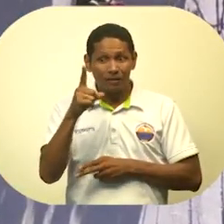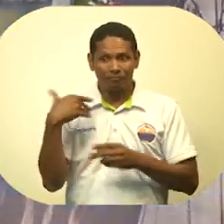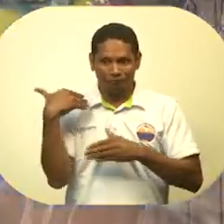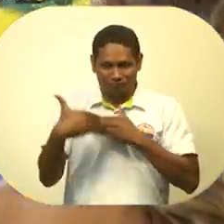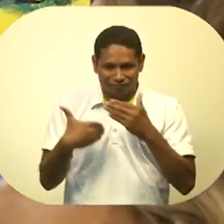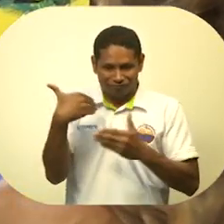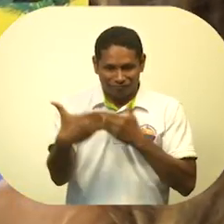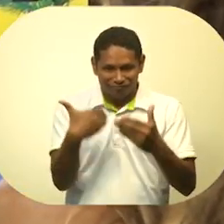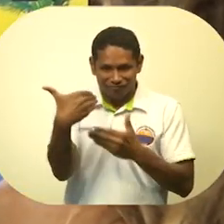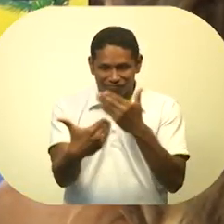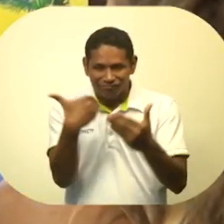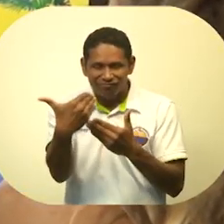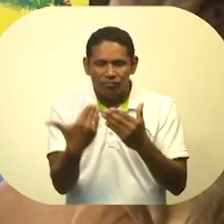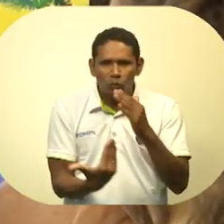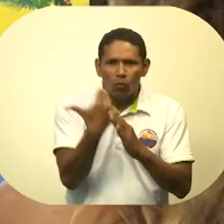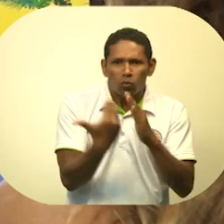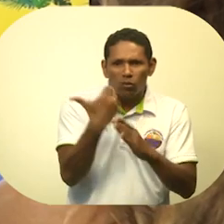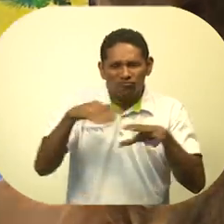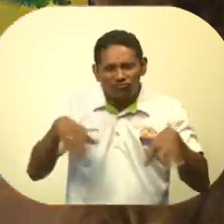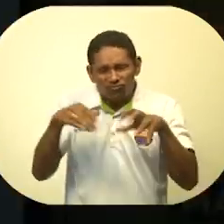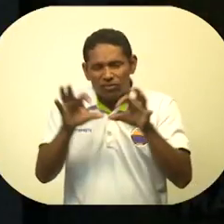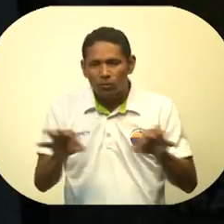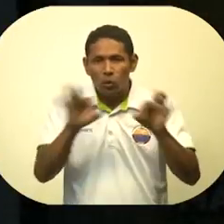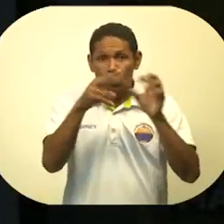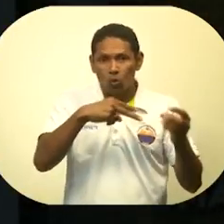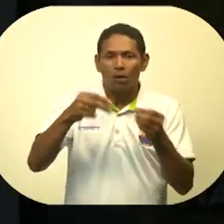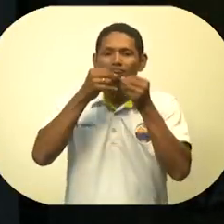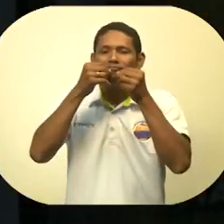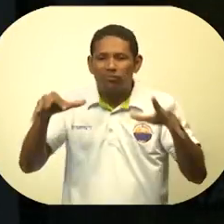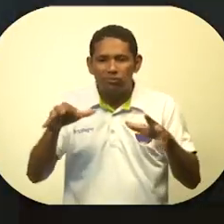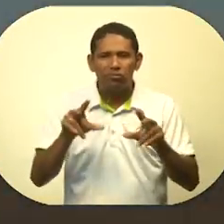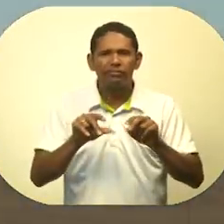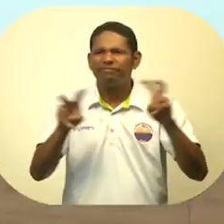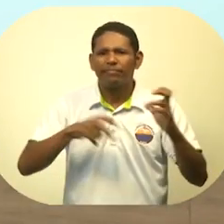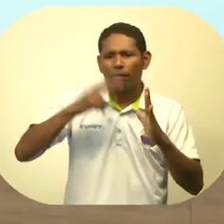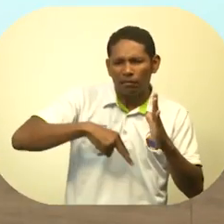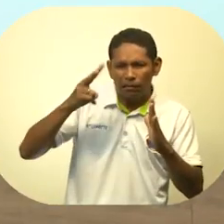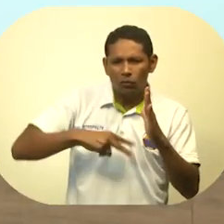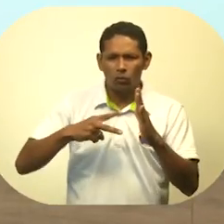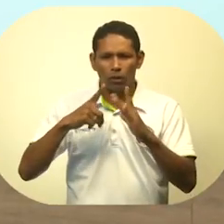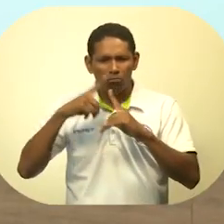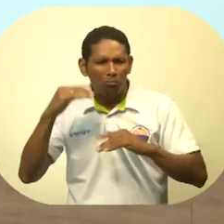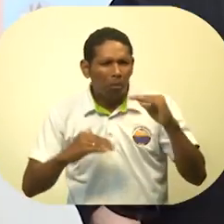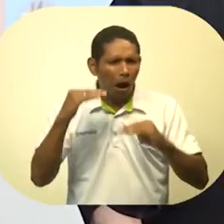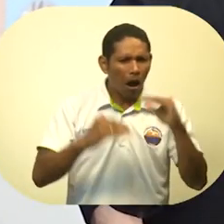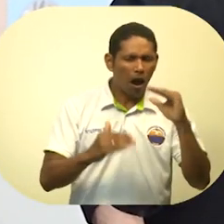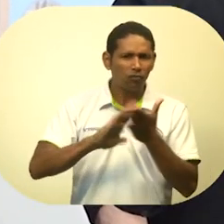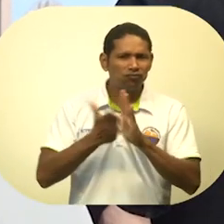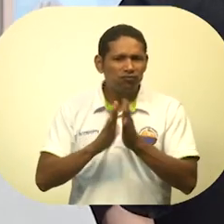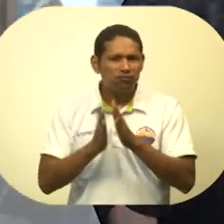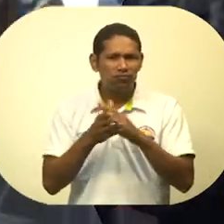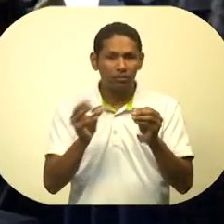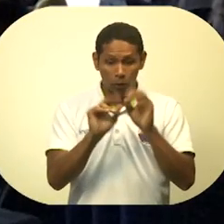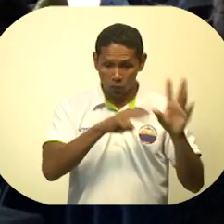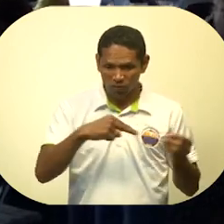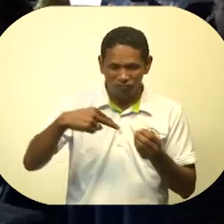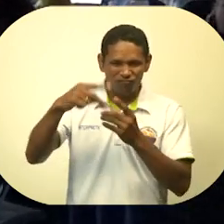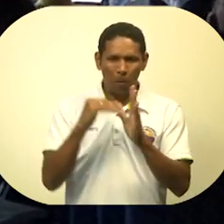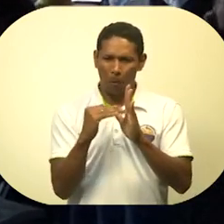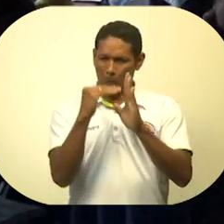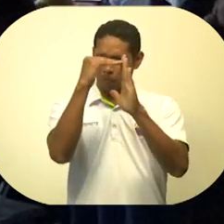como un proceso de movilización para fortalecer la educación pública en los temas de lectura, competencias ciudadanas y el mejoramiento de los